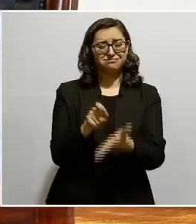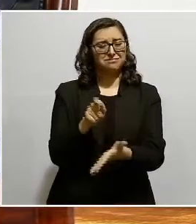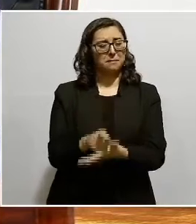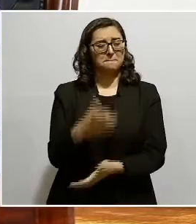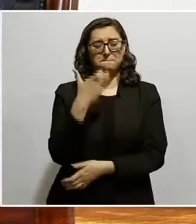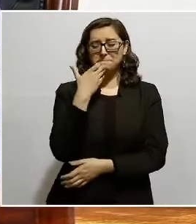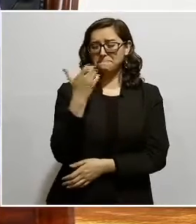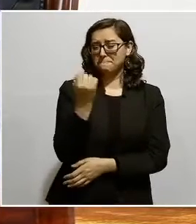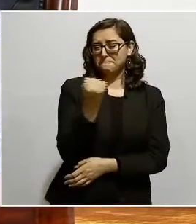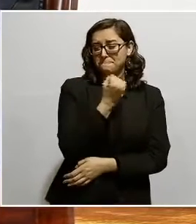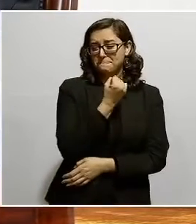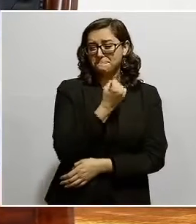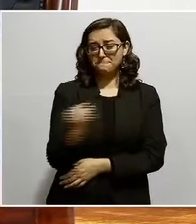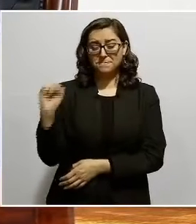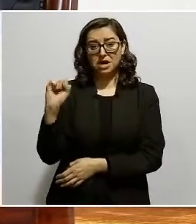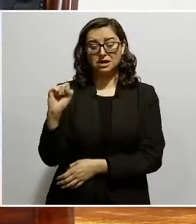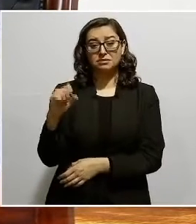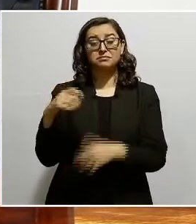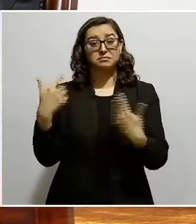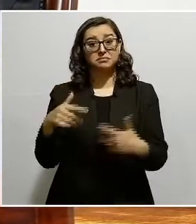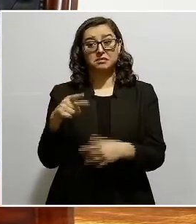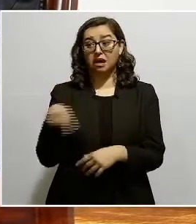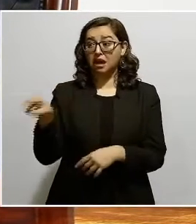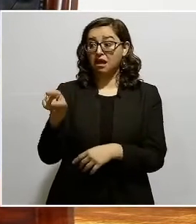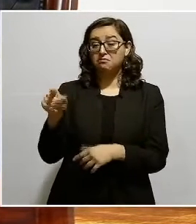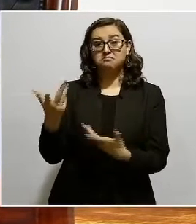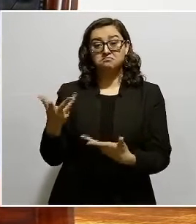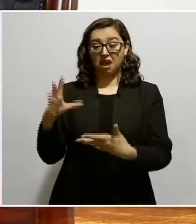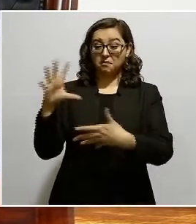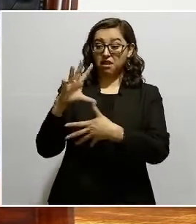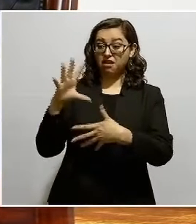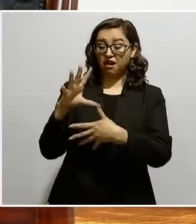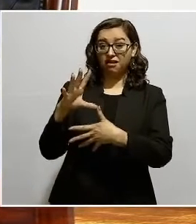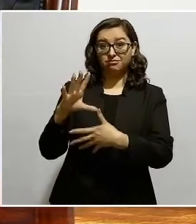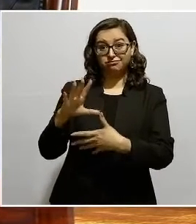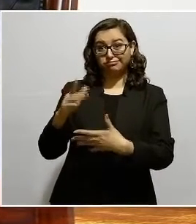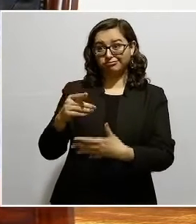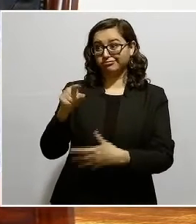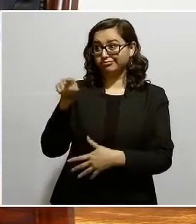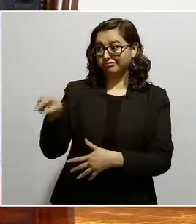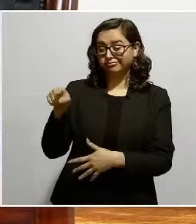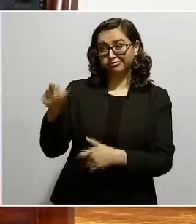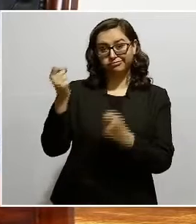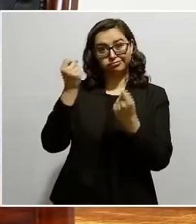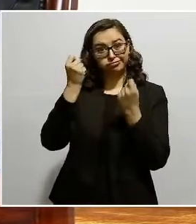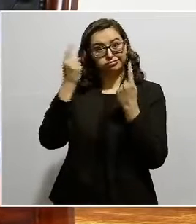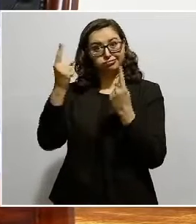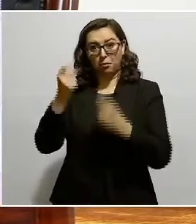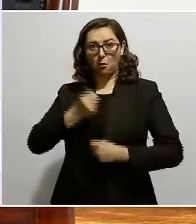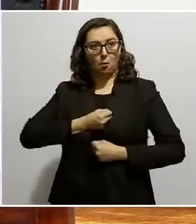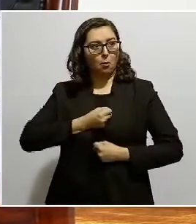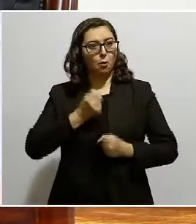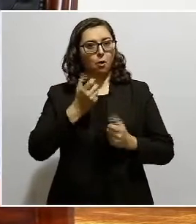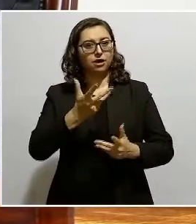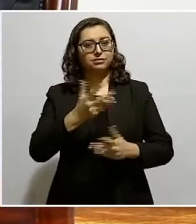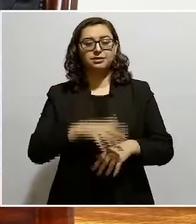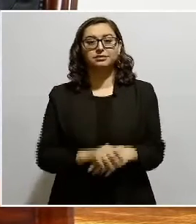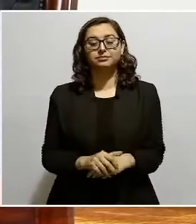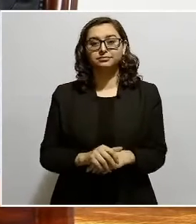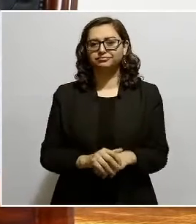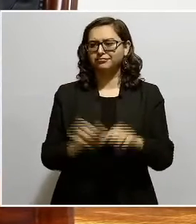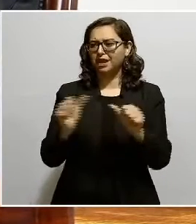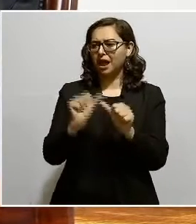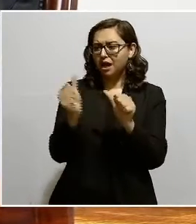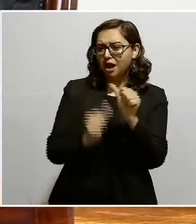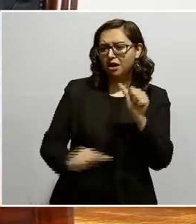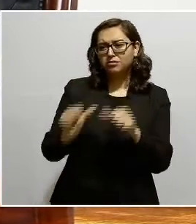distinguido llamándolo el poeta de América. Entre sus muchas aportaciones al arte y la